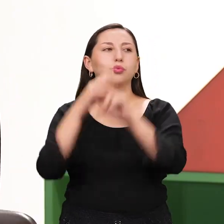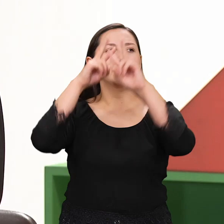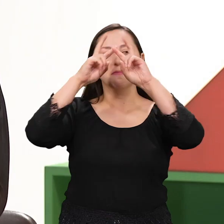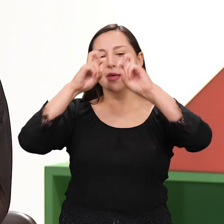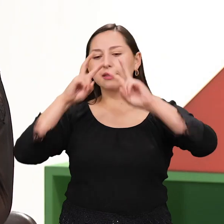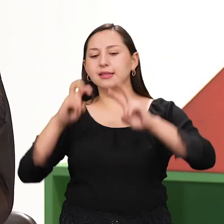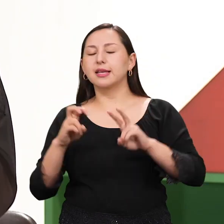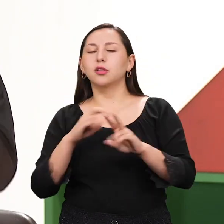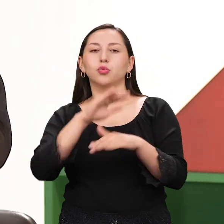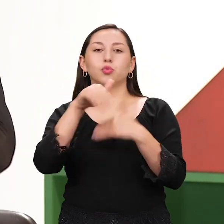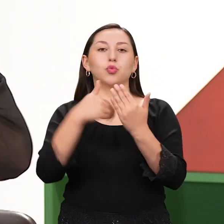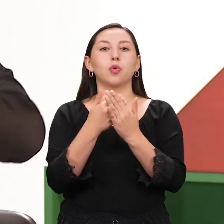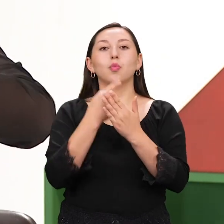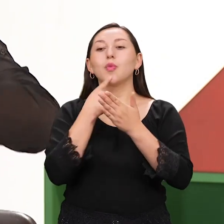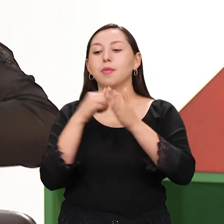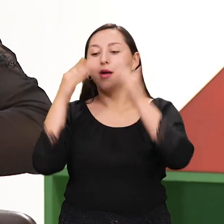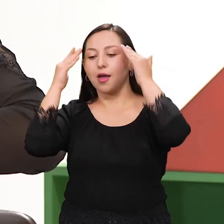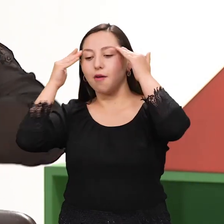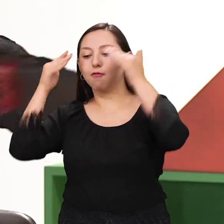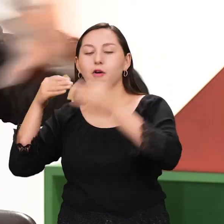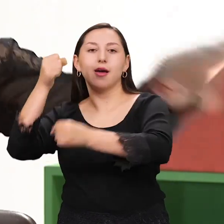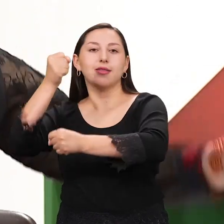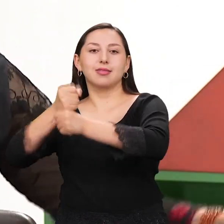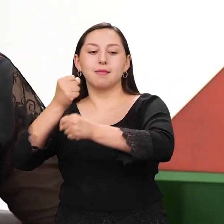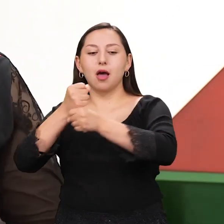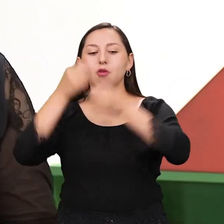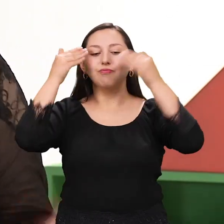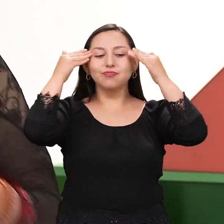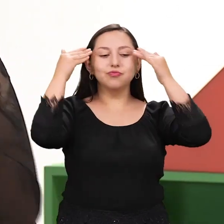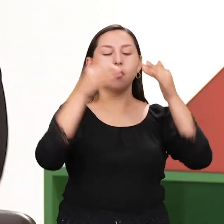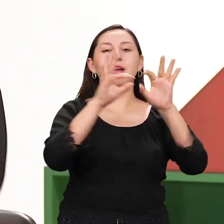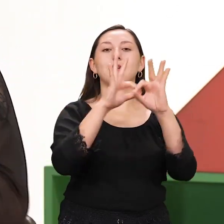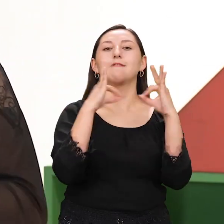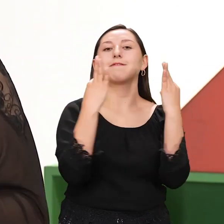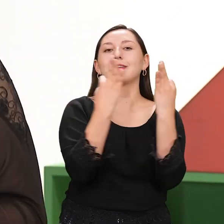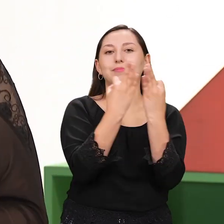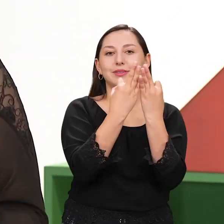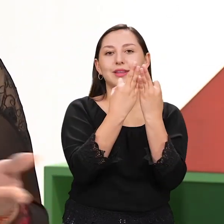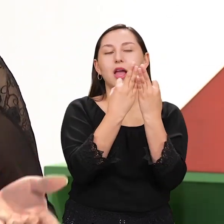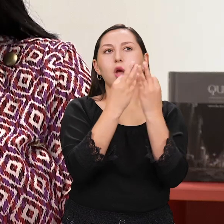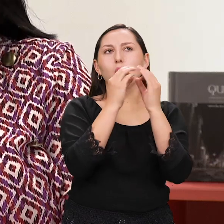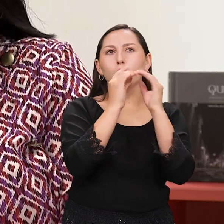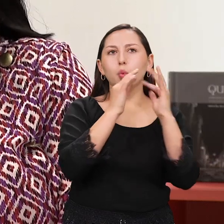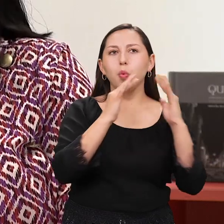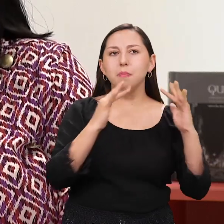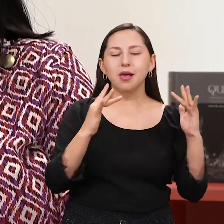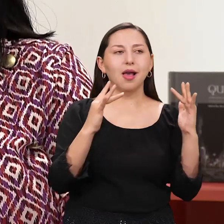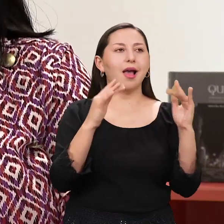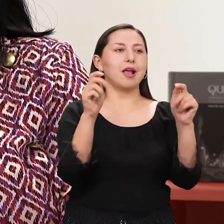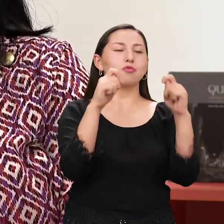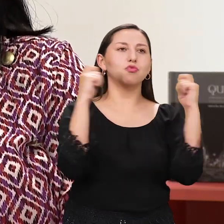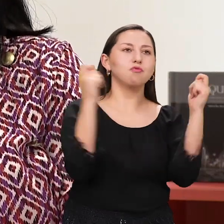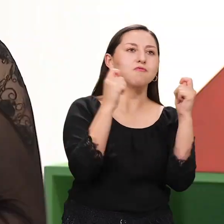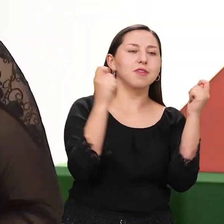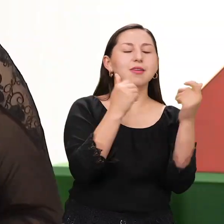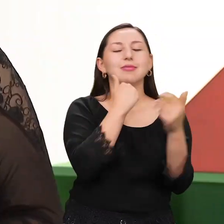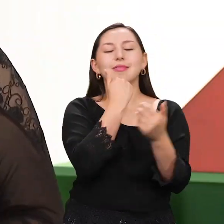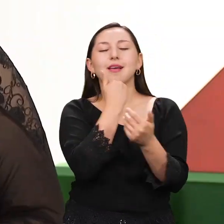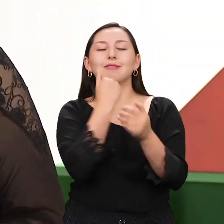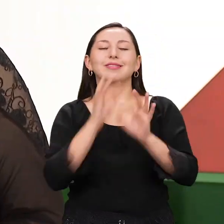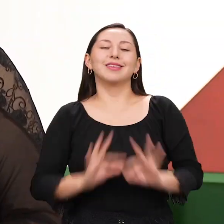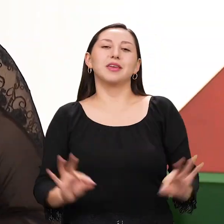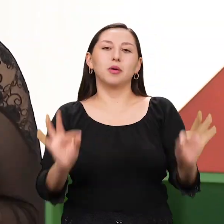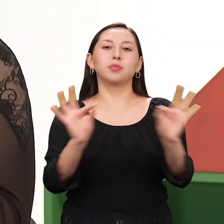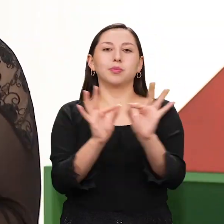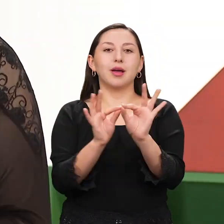el tema de la casa, de la familia, no ir al cumpleaños por estar haciendo este trabajo, toca. ¿Qué otras